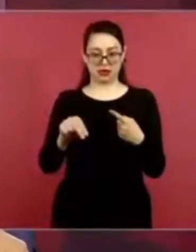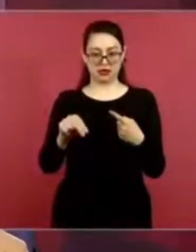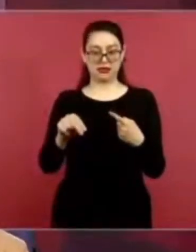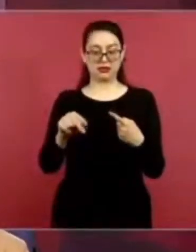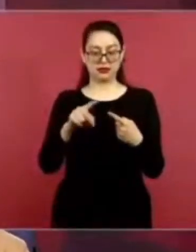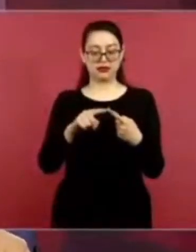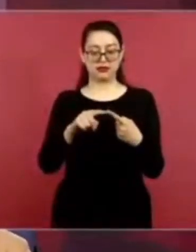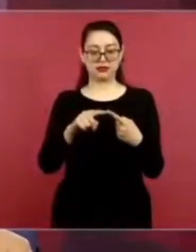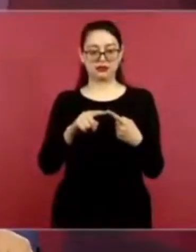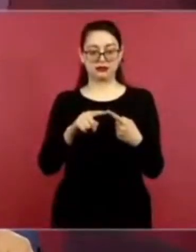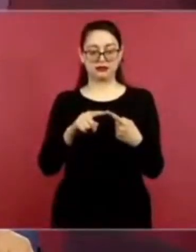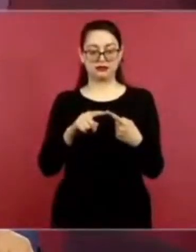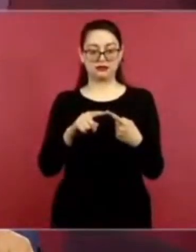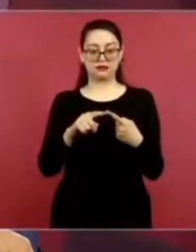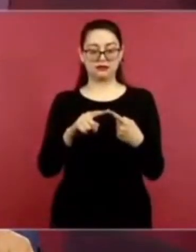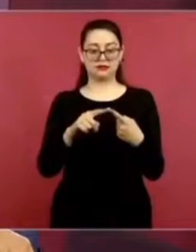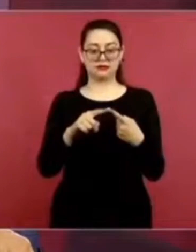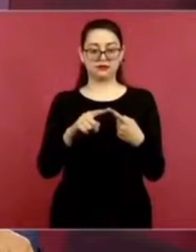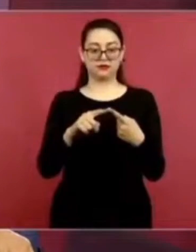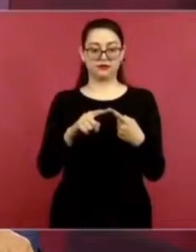porque nosotros trabajamos